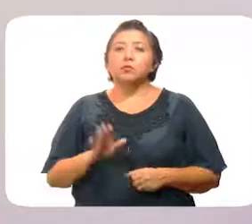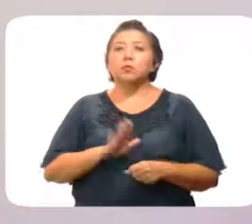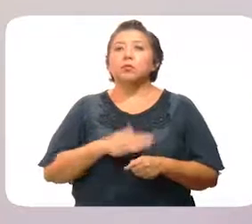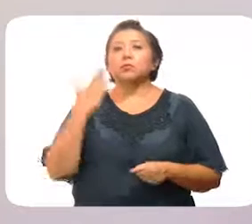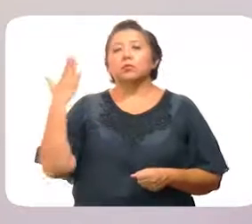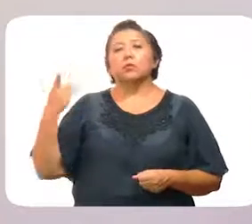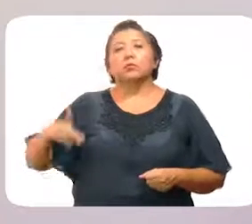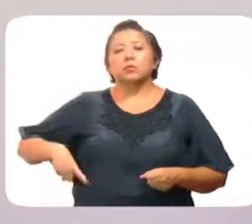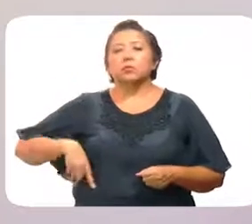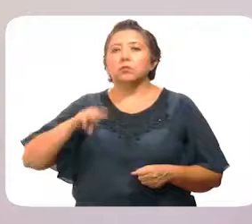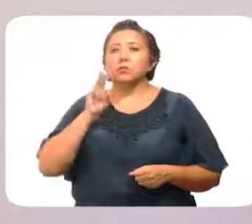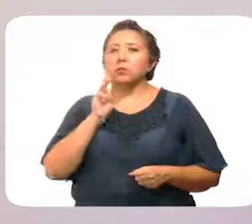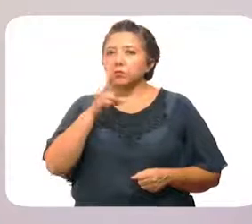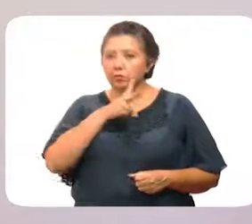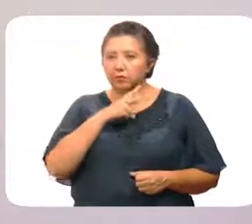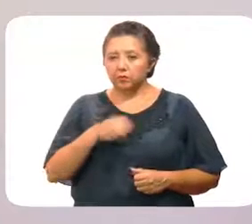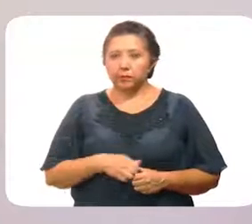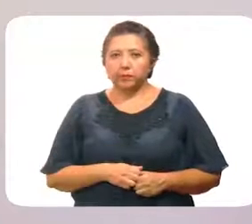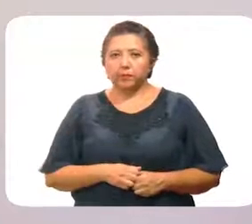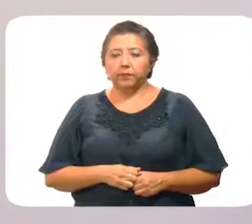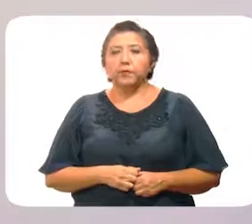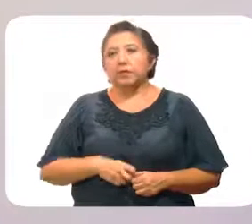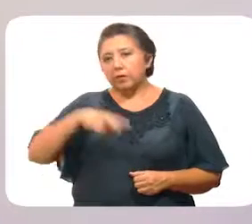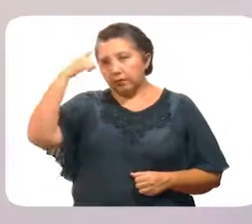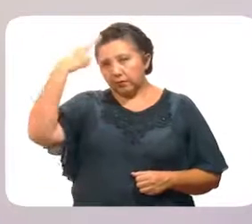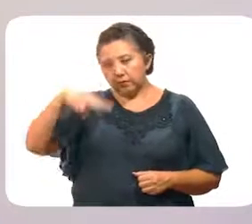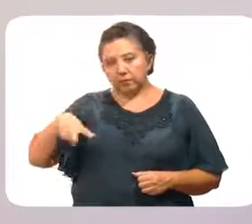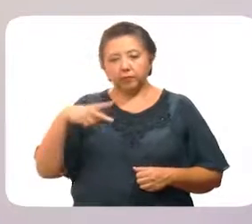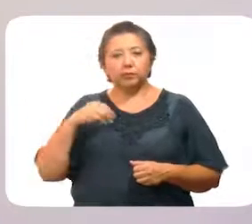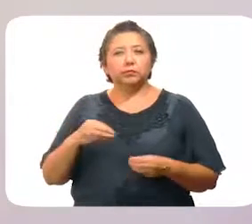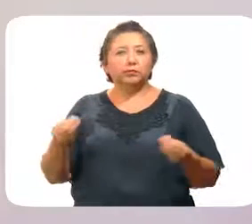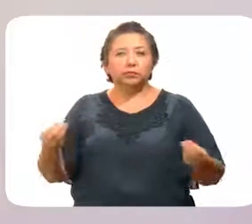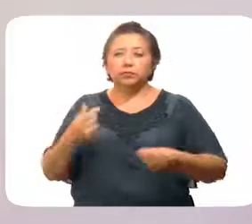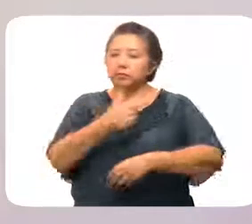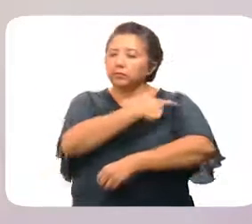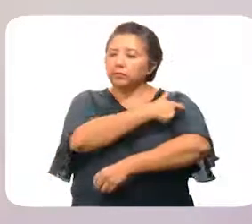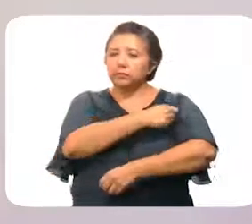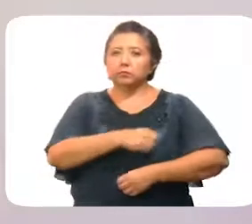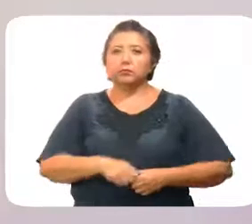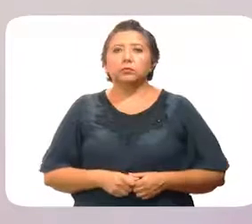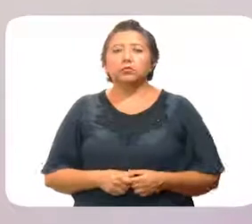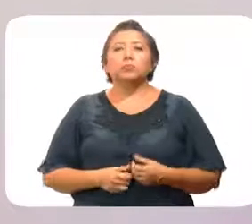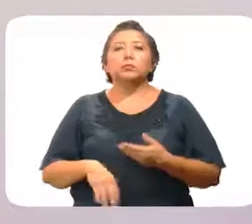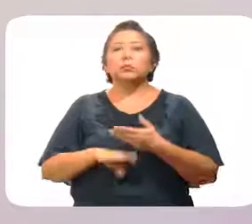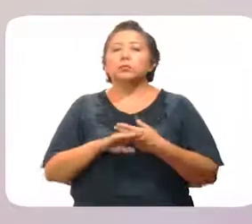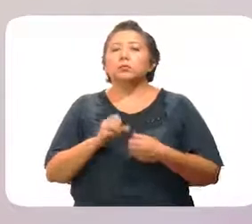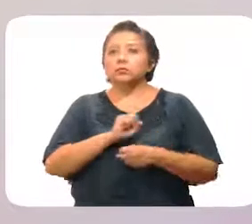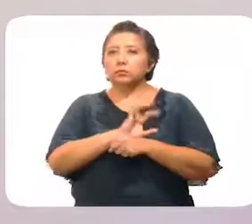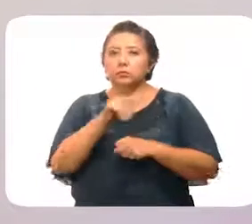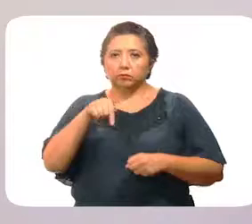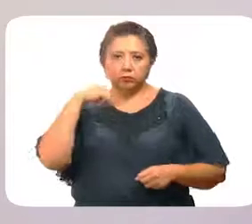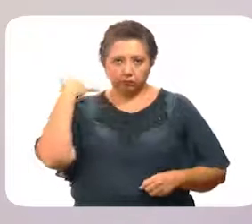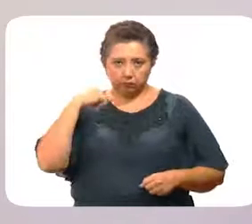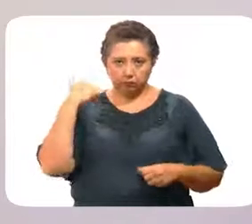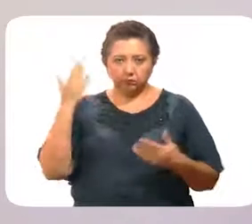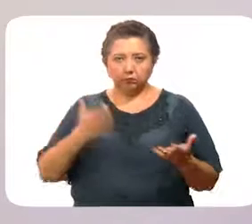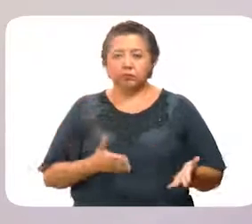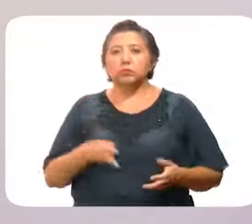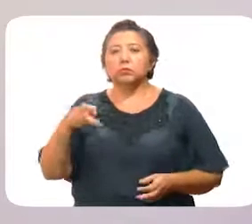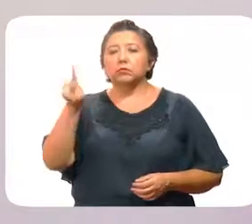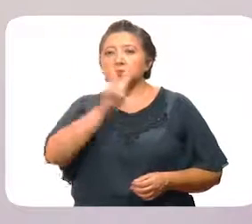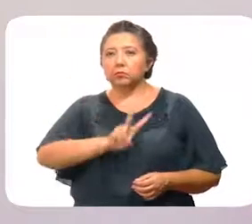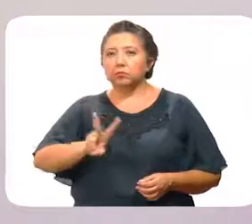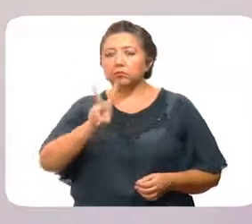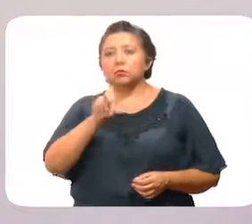gestiones del gobernador Mauricio Vila Dosal, la Federación ha enviado miles de vacunas contra el coronavirus a Yucatán. Este